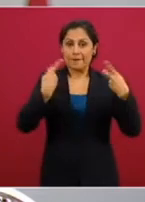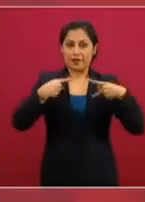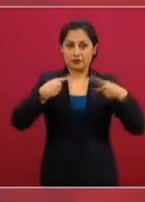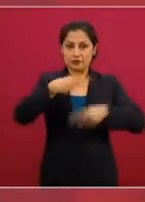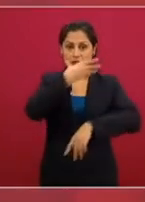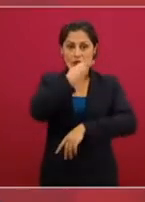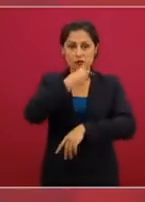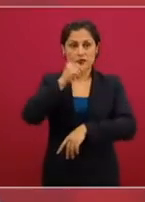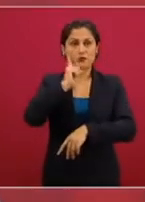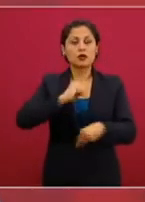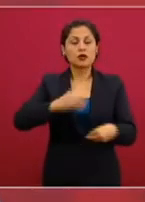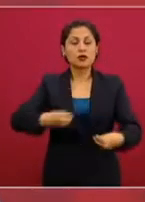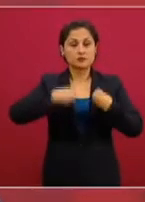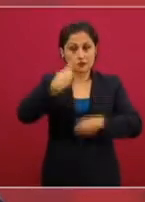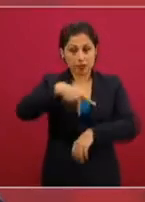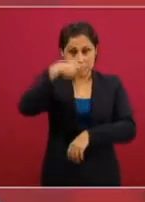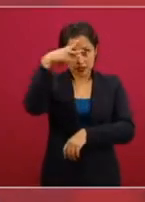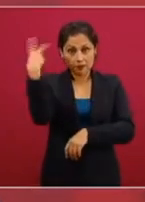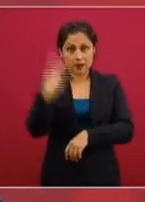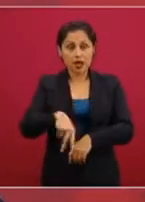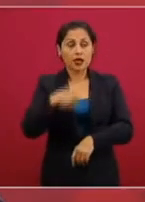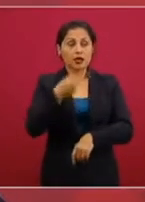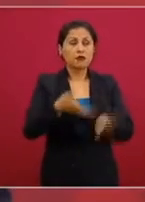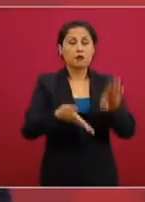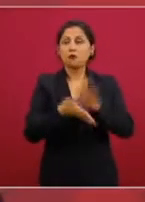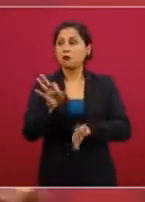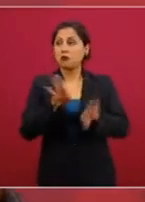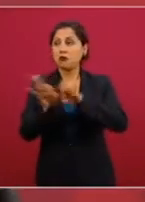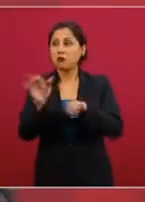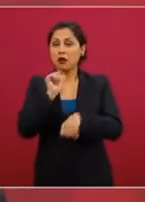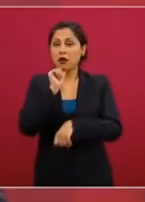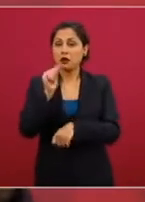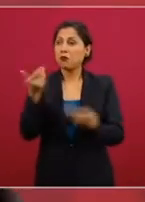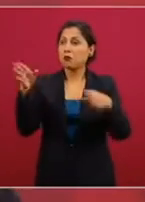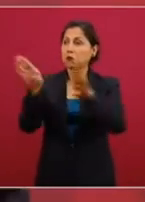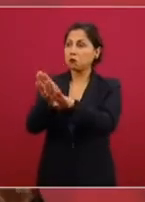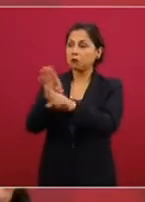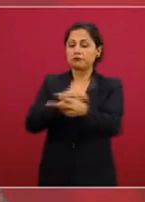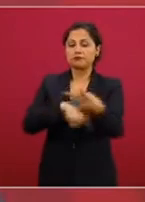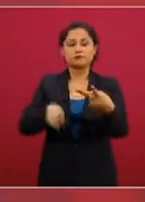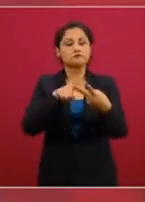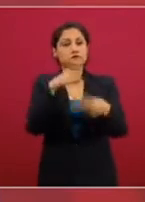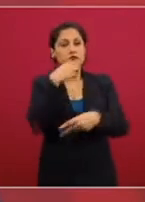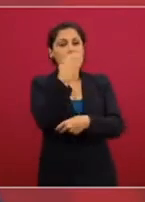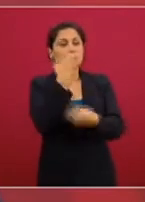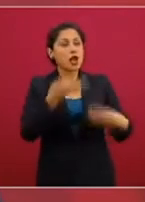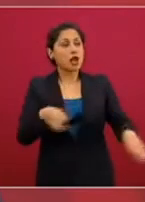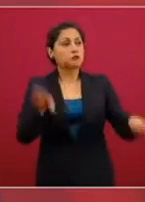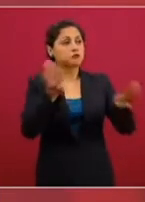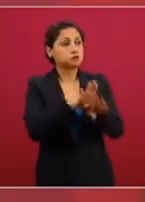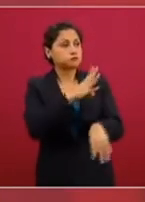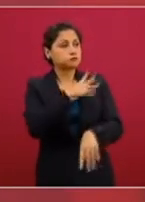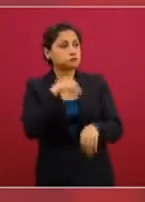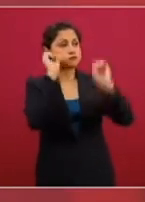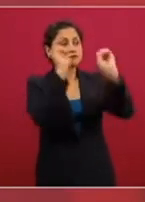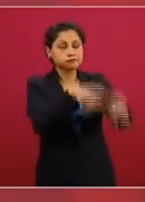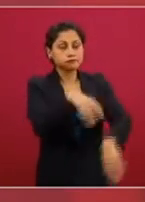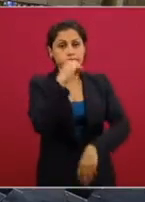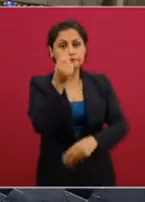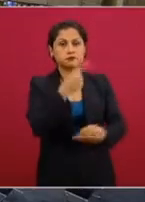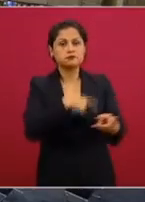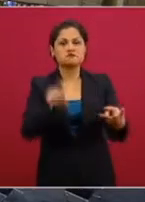no tiene que llevar a los hijos a la escuela, si no tiene que ir, no hay manera de que vaya a un museo, a un teatro, a un cine, a una